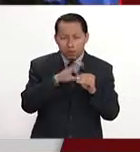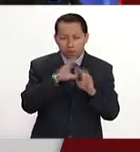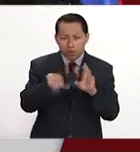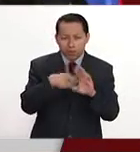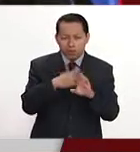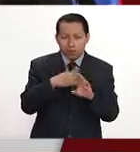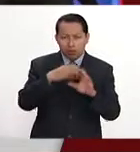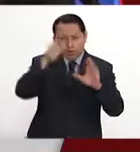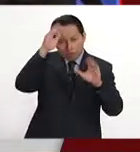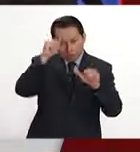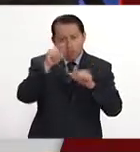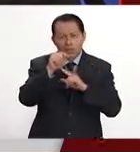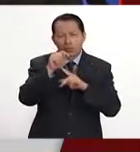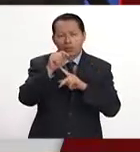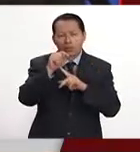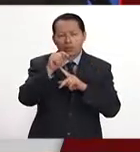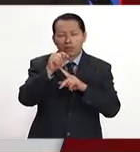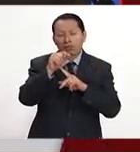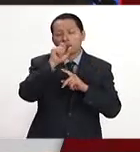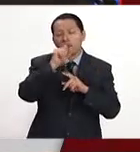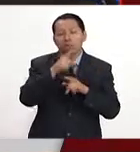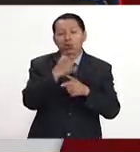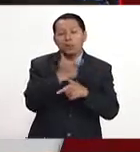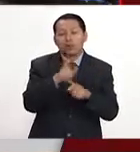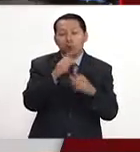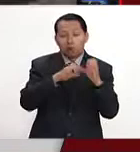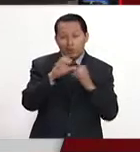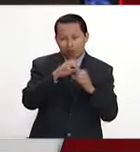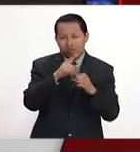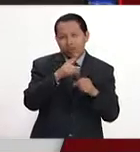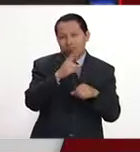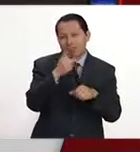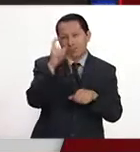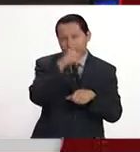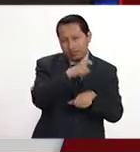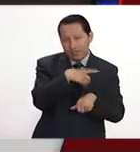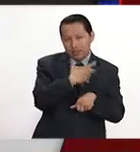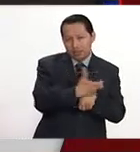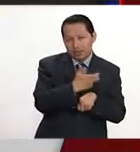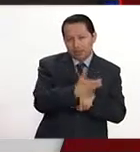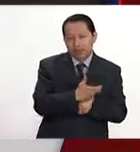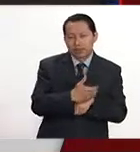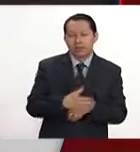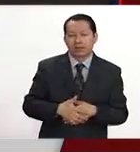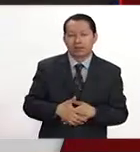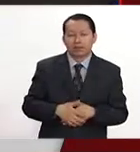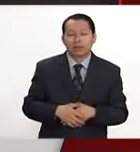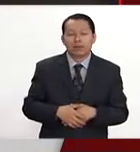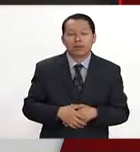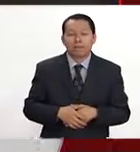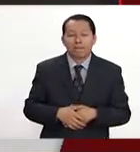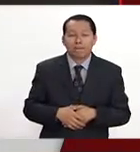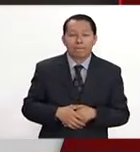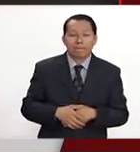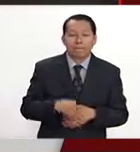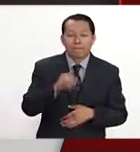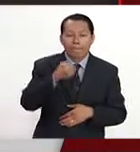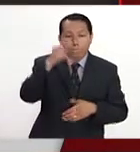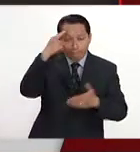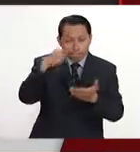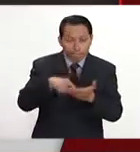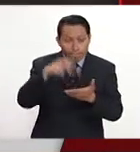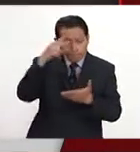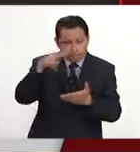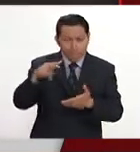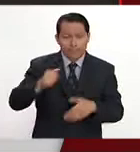libre comercio es pues, tan adversa en Estados Unidos, ¿no? Que es el principal mercado? Entonces, pues sí, creo que México y